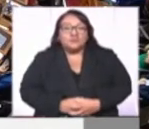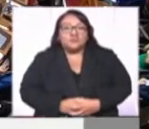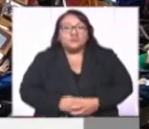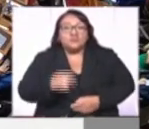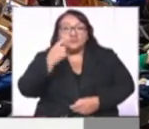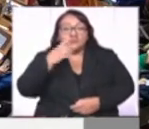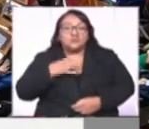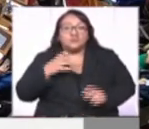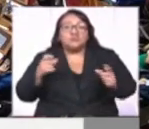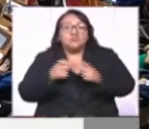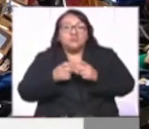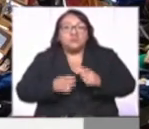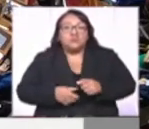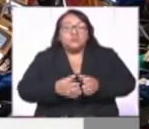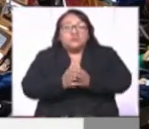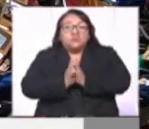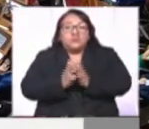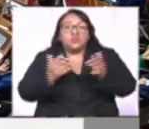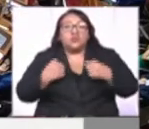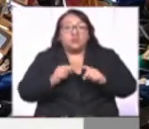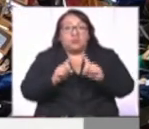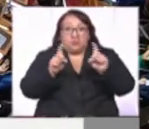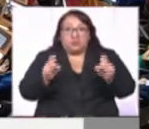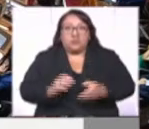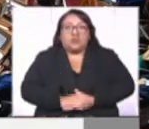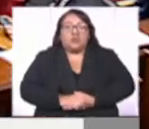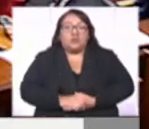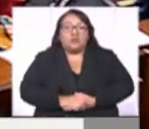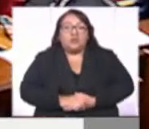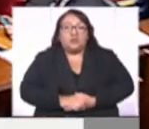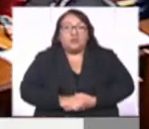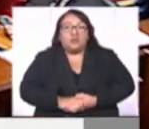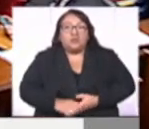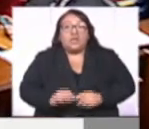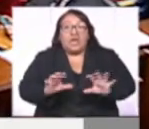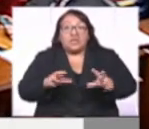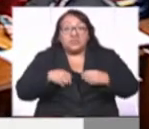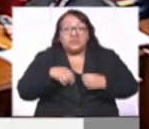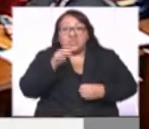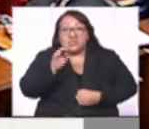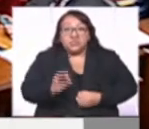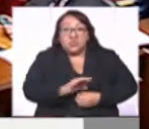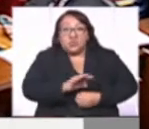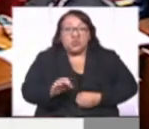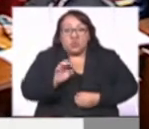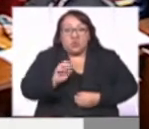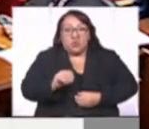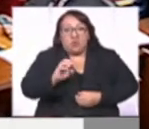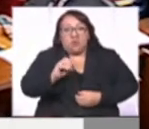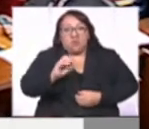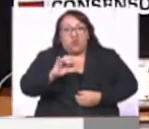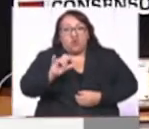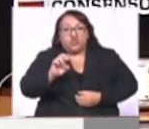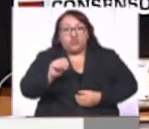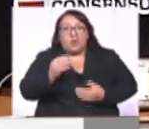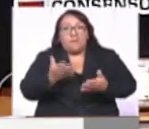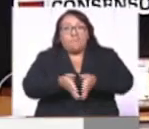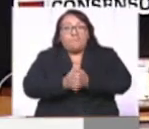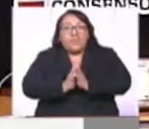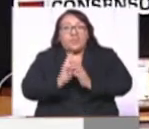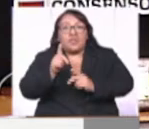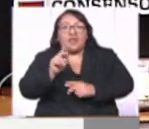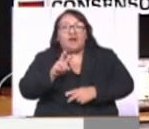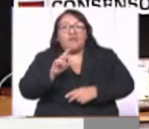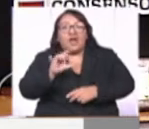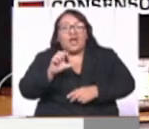Señores congresistas, se va a consultar la admisión de la moción de orden del día de pedido de vacancia de la